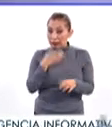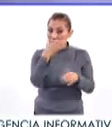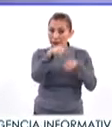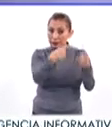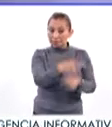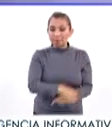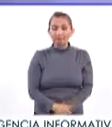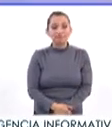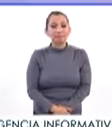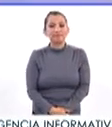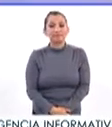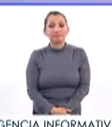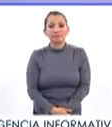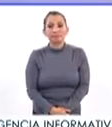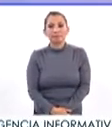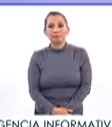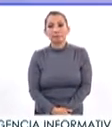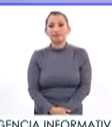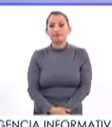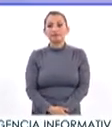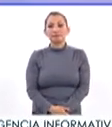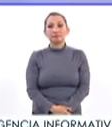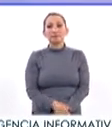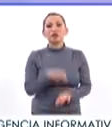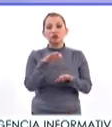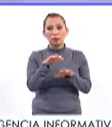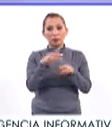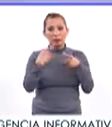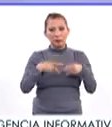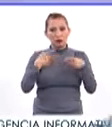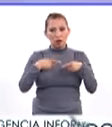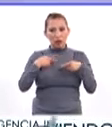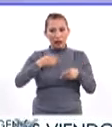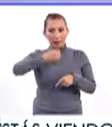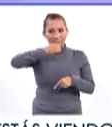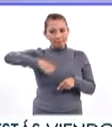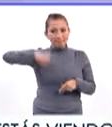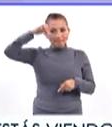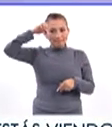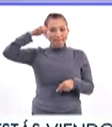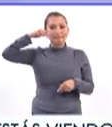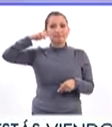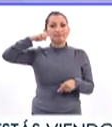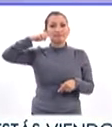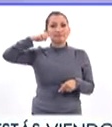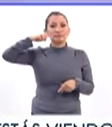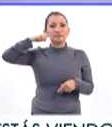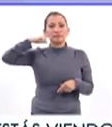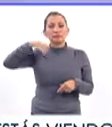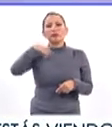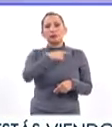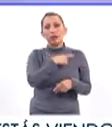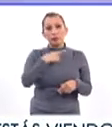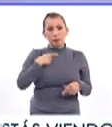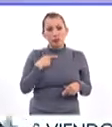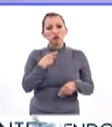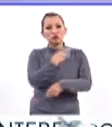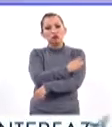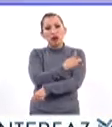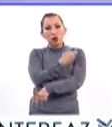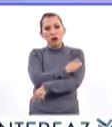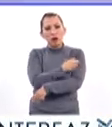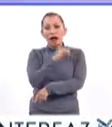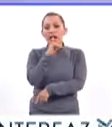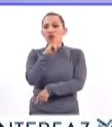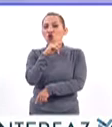vacunas? Bueno, en relación a las personas mayores, los adultos, sí nos tenemos que vacunar todos